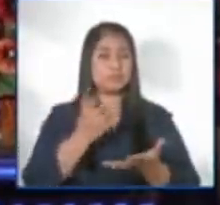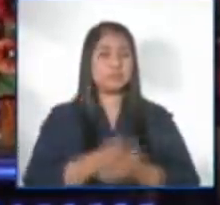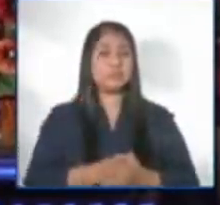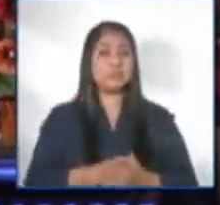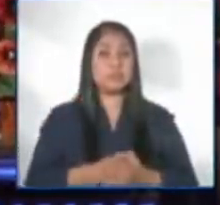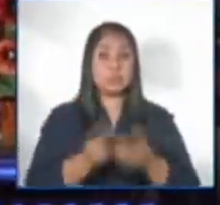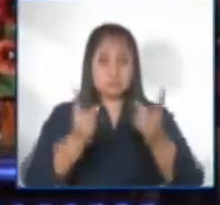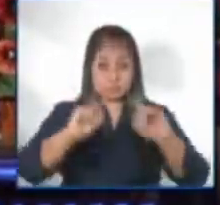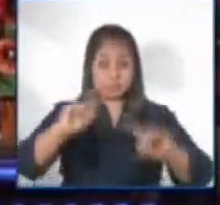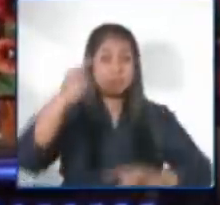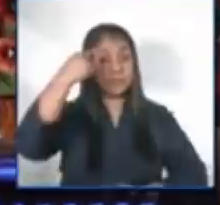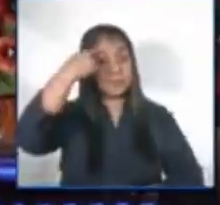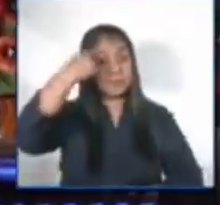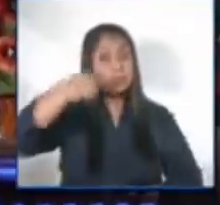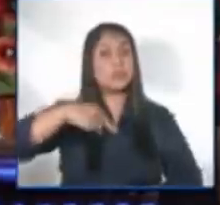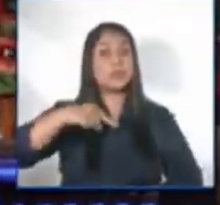el día